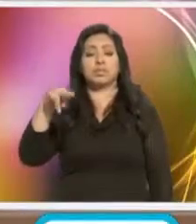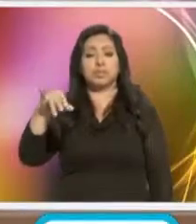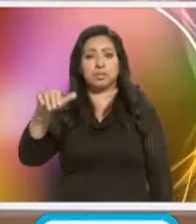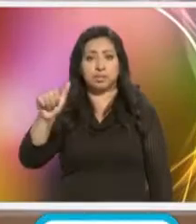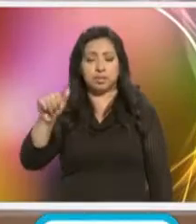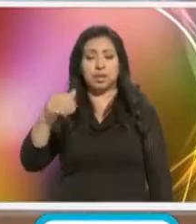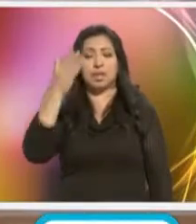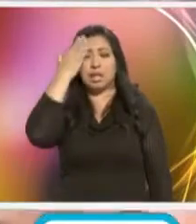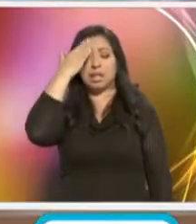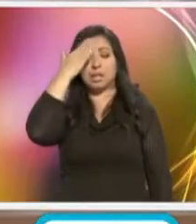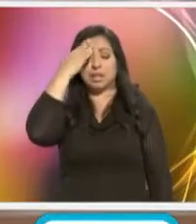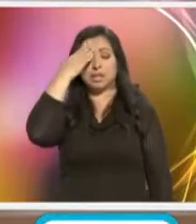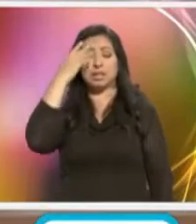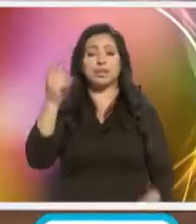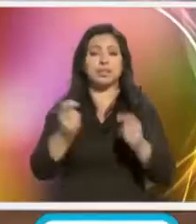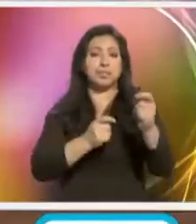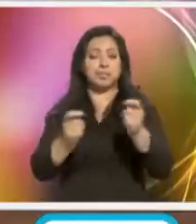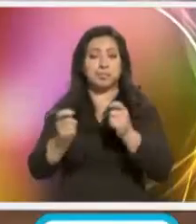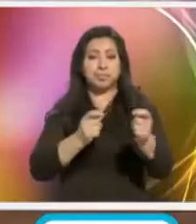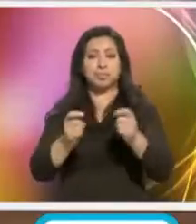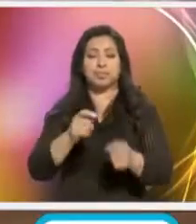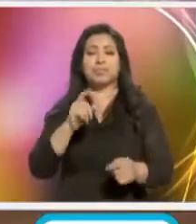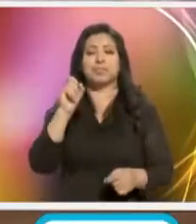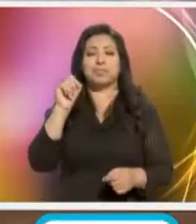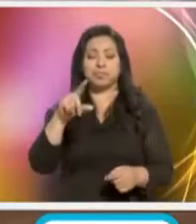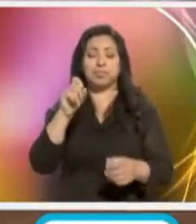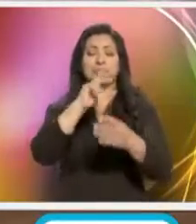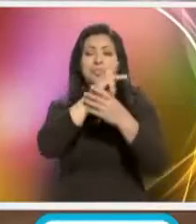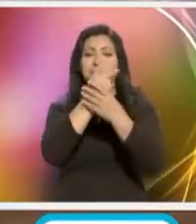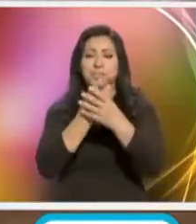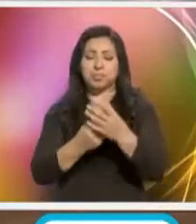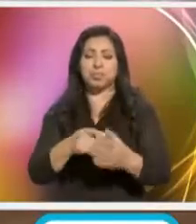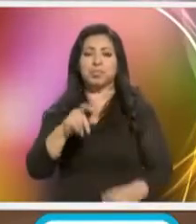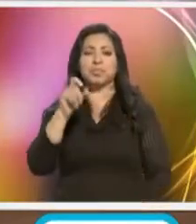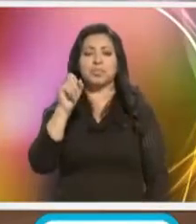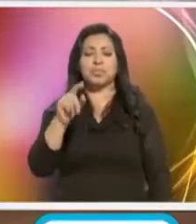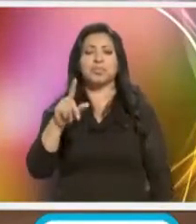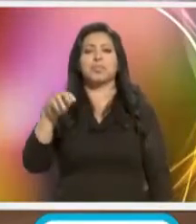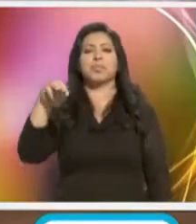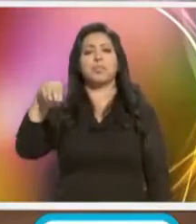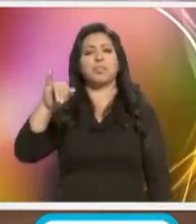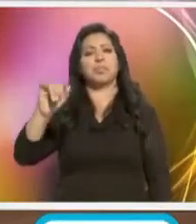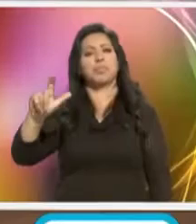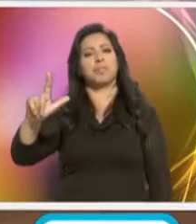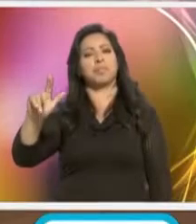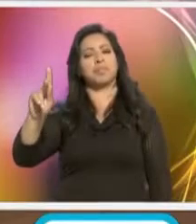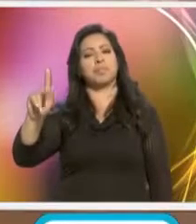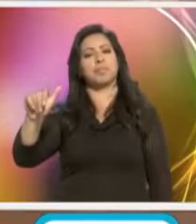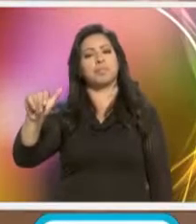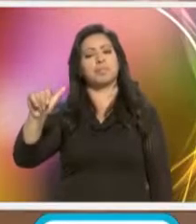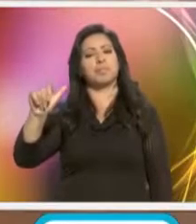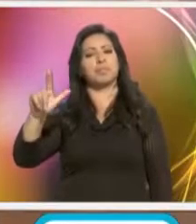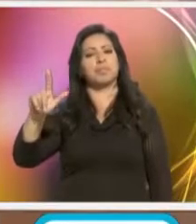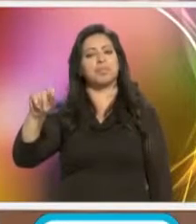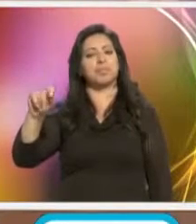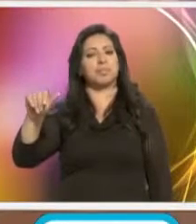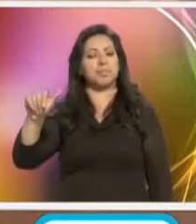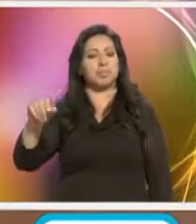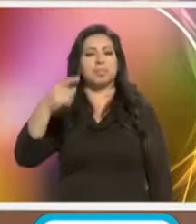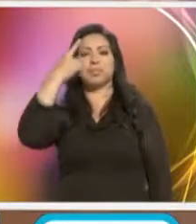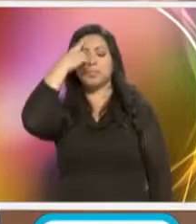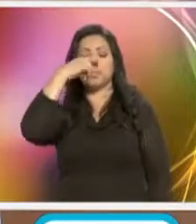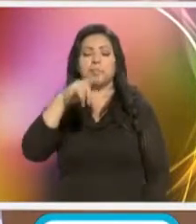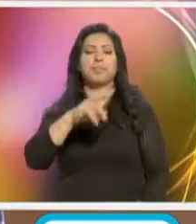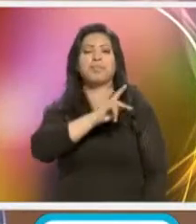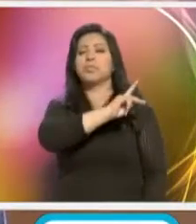de este faro. Yesenia, muchas gracias por estar aquí, por venir a invitarnos a todos los